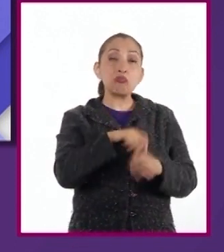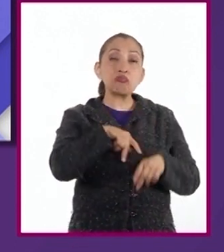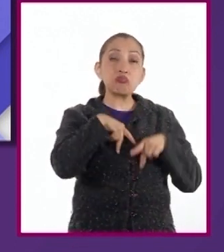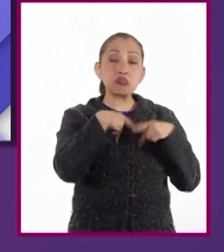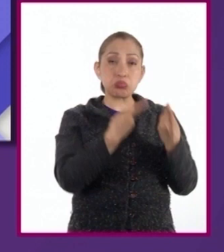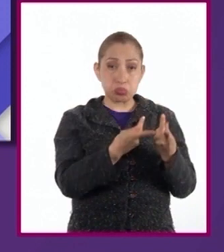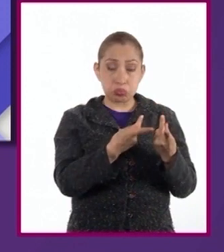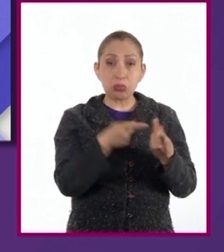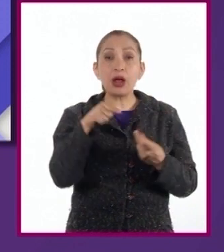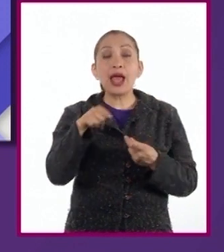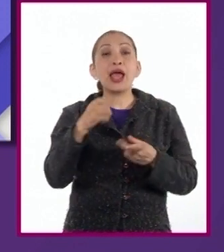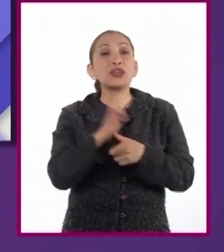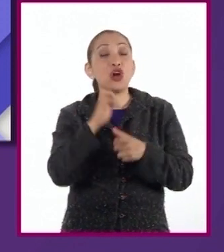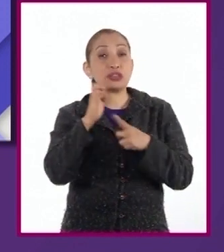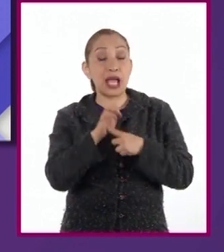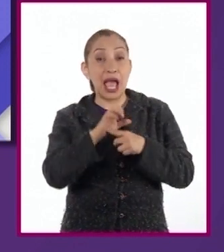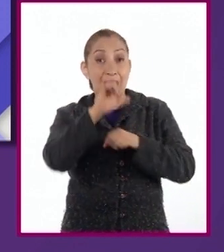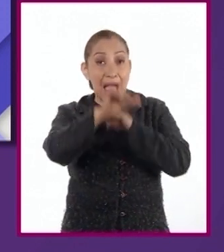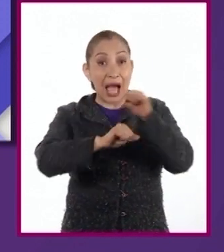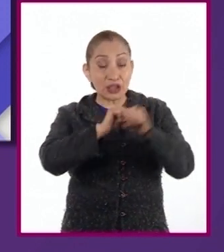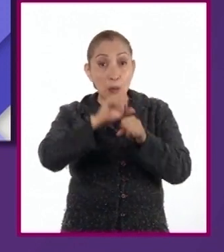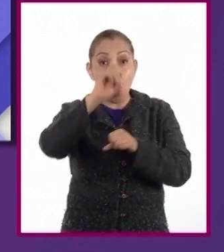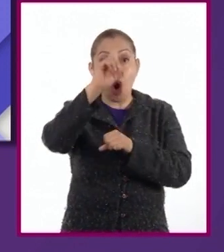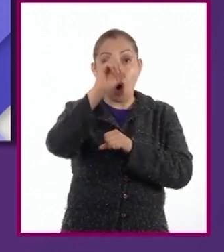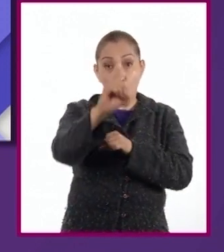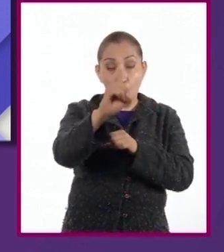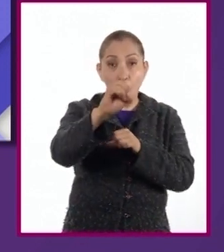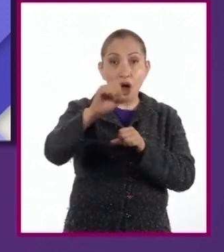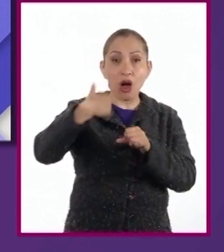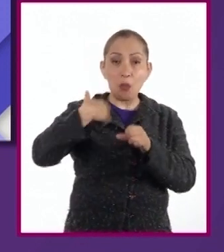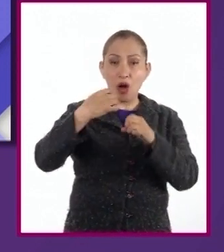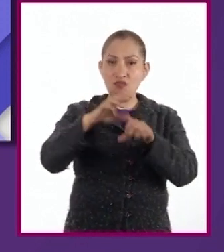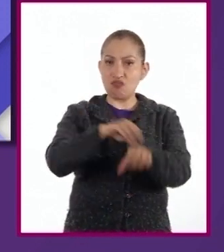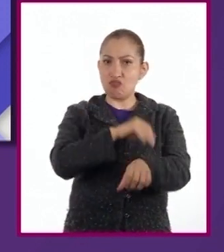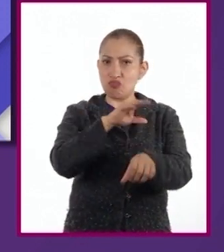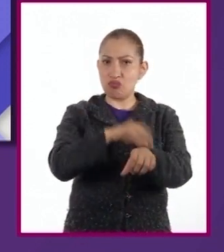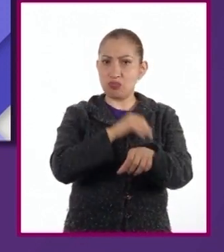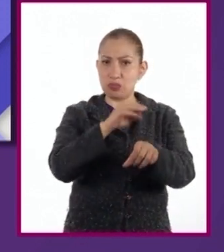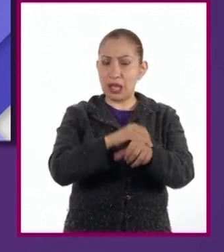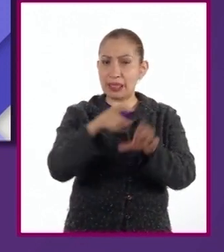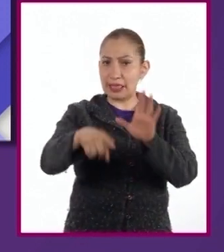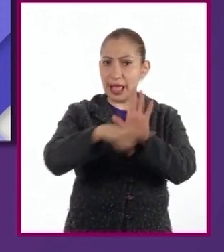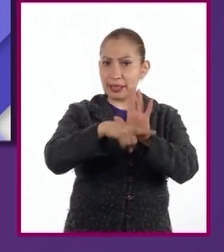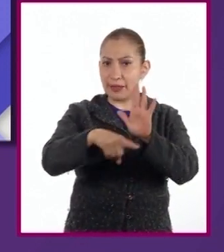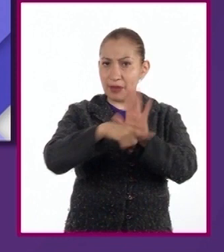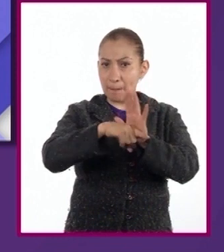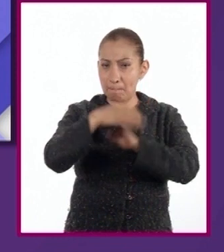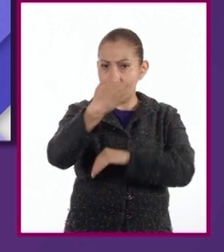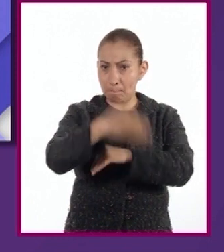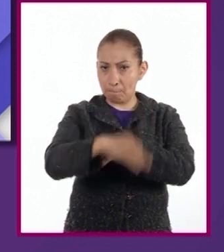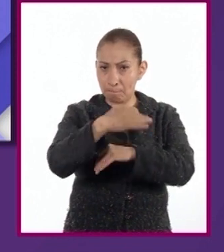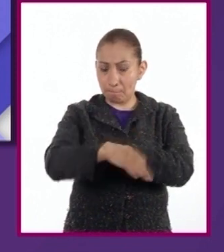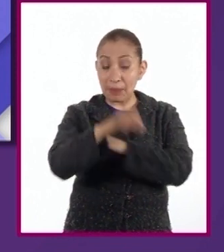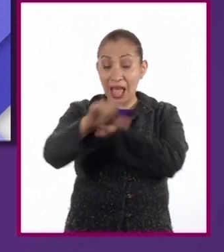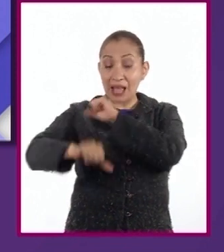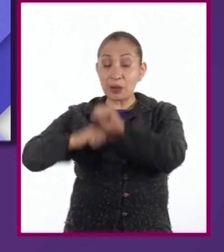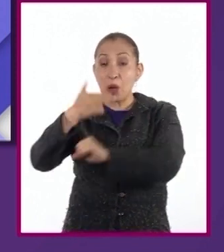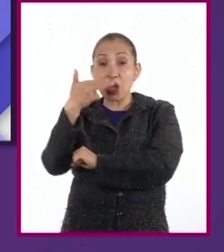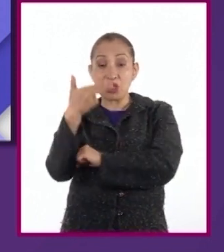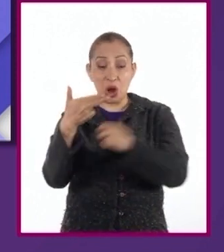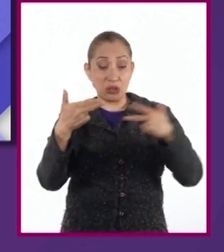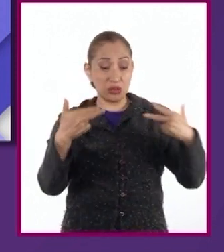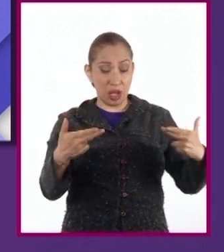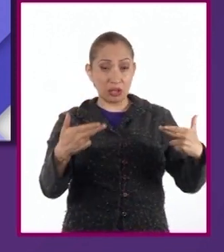En consecuencia, los átomos del oxígeno quedan con carga parcialmente negativa, los átomos de hidrógeno